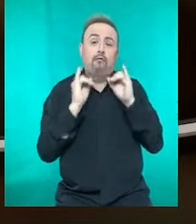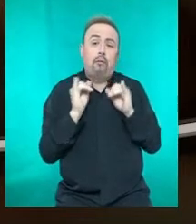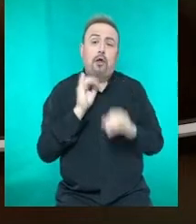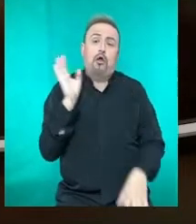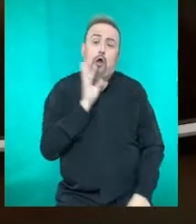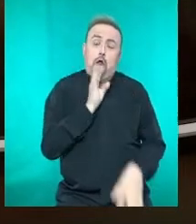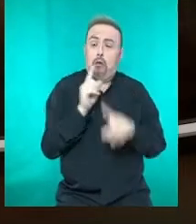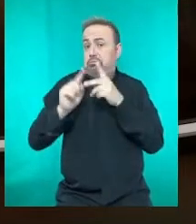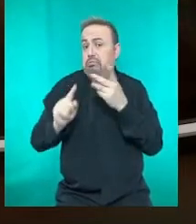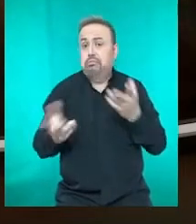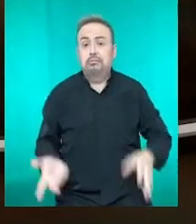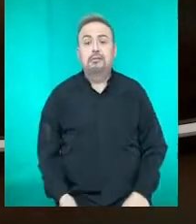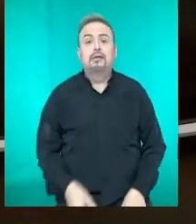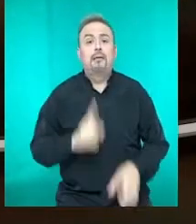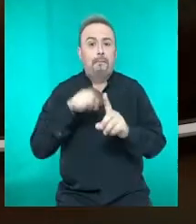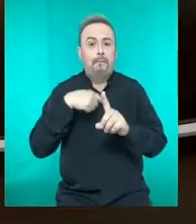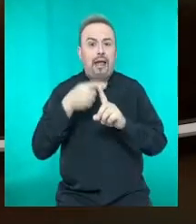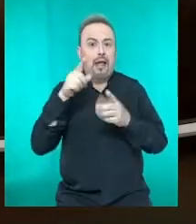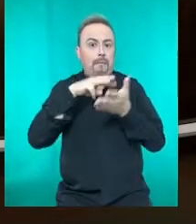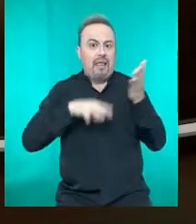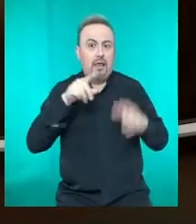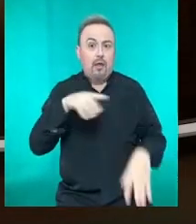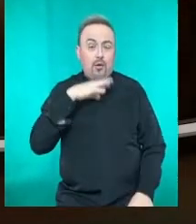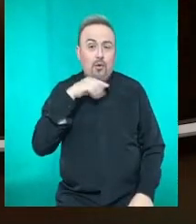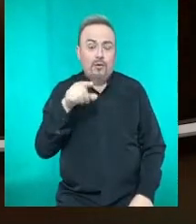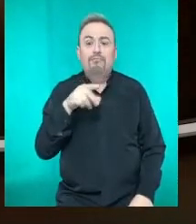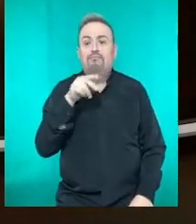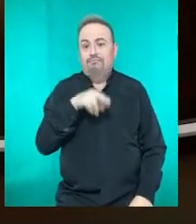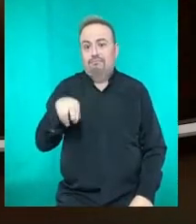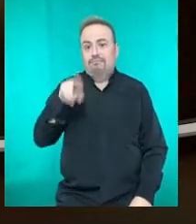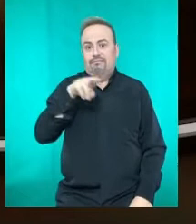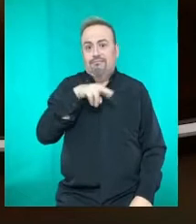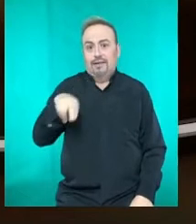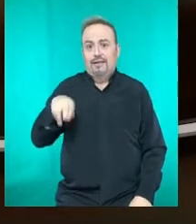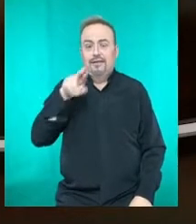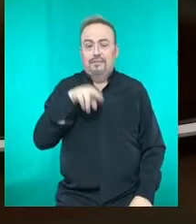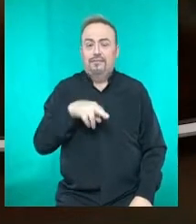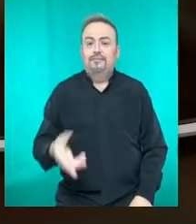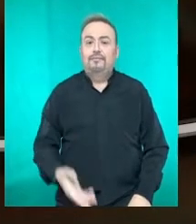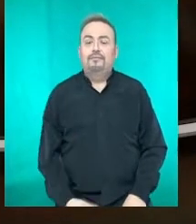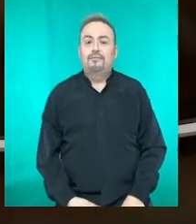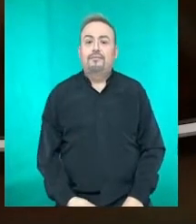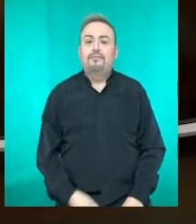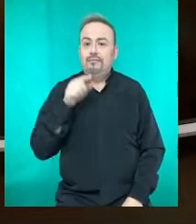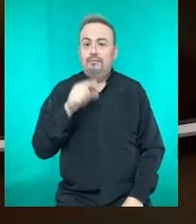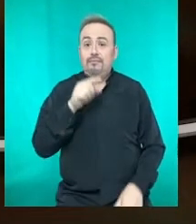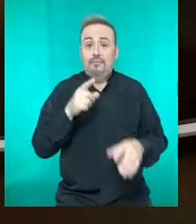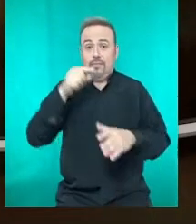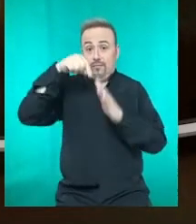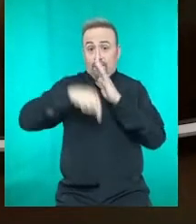colores, y además el material que se puede ocupar también, como digo, puede ser obtenido mediante reciclaje. En la imagen